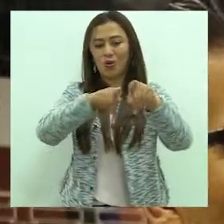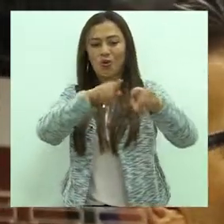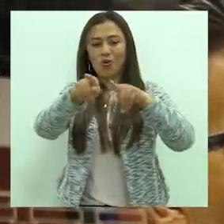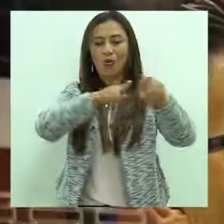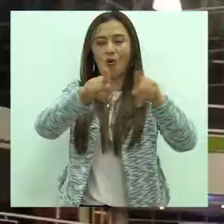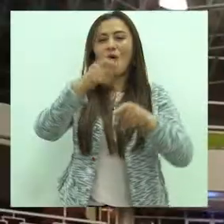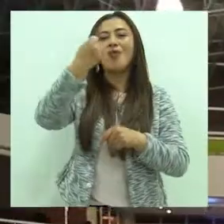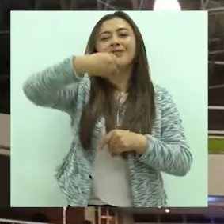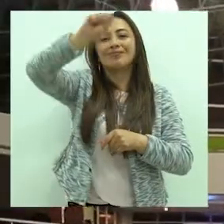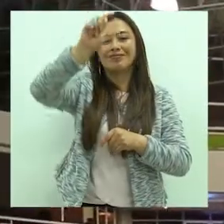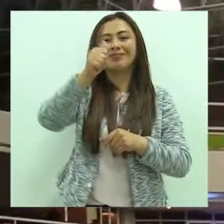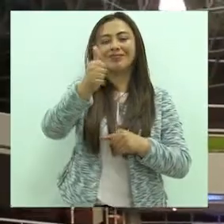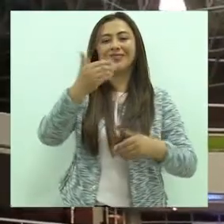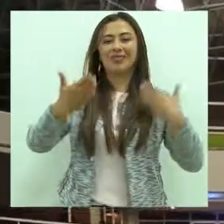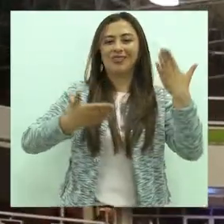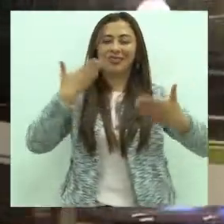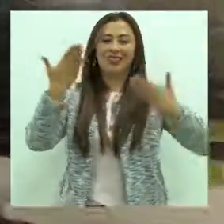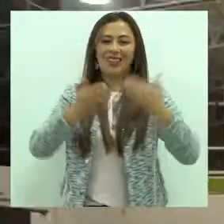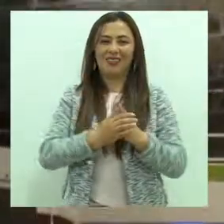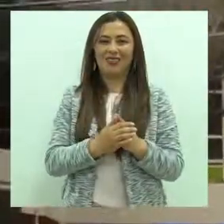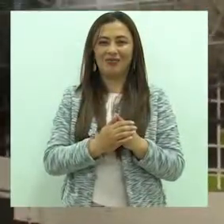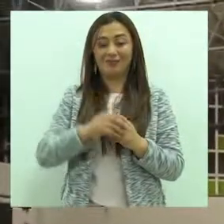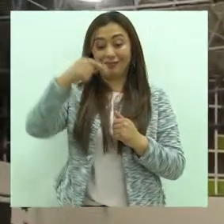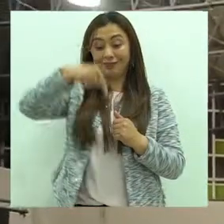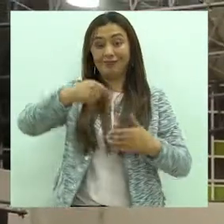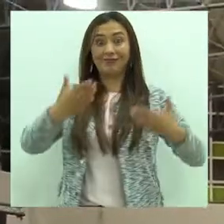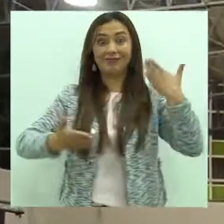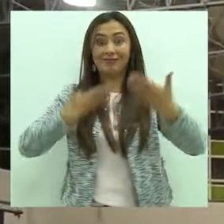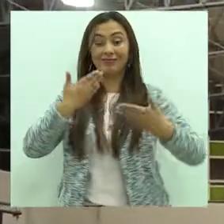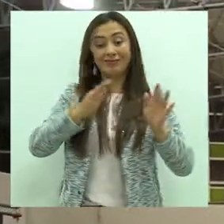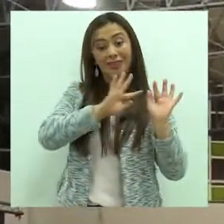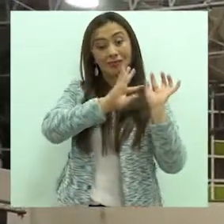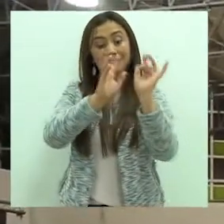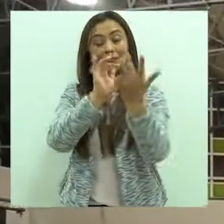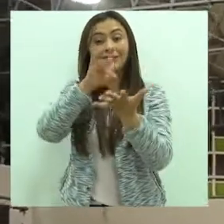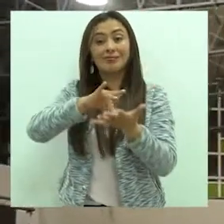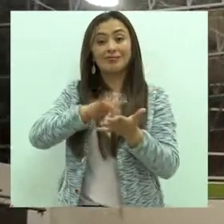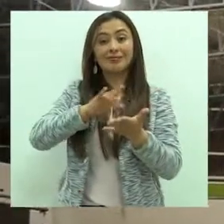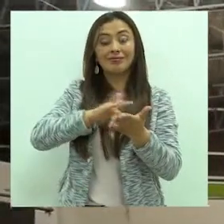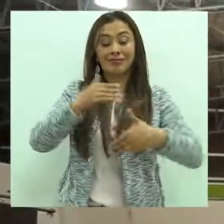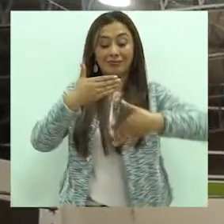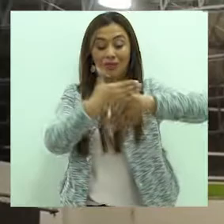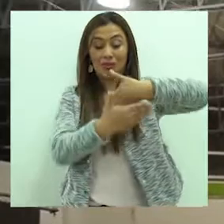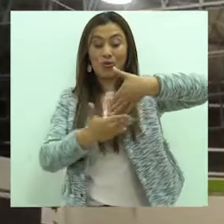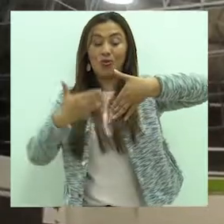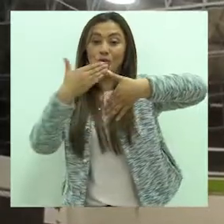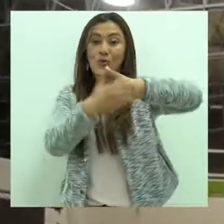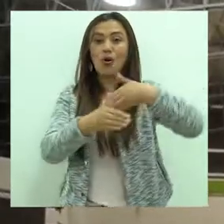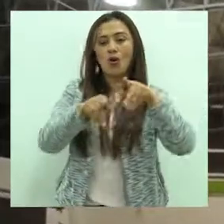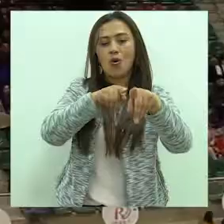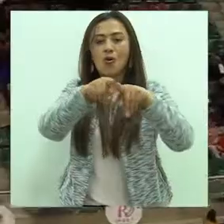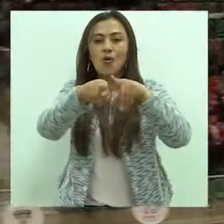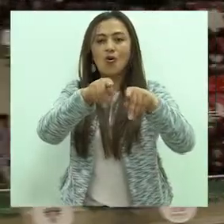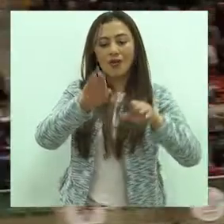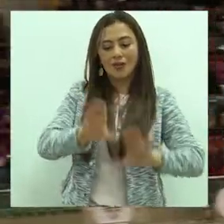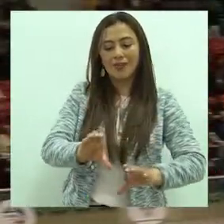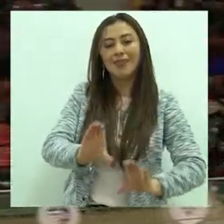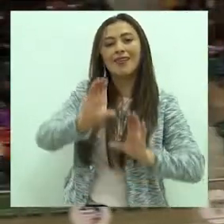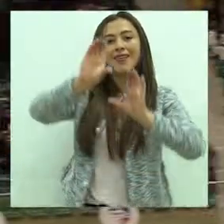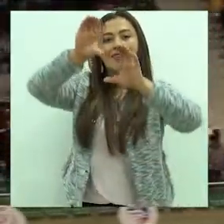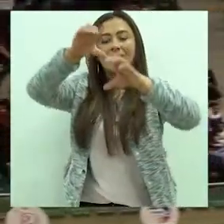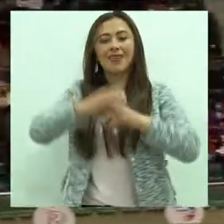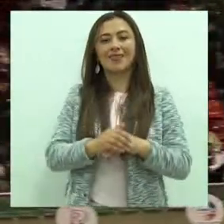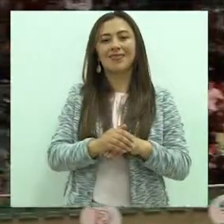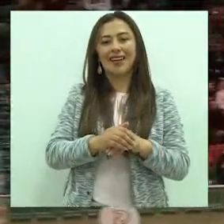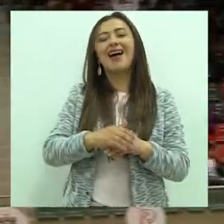este campeonato. Bueno, contento de que hayamos llegado al final de este Sudamericano de Baloncesto que se jugó en homenaje